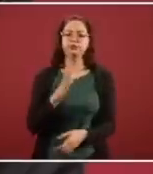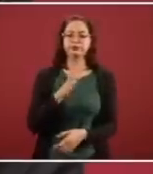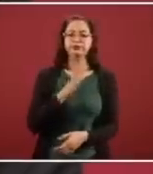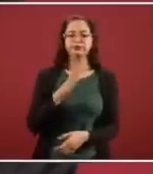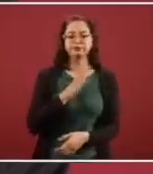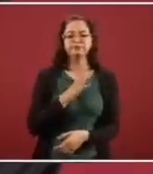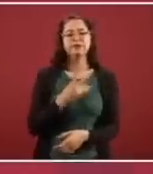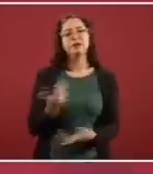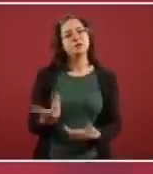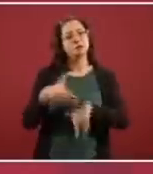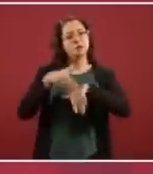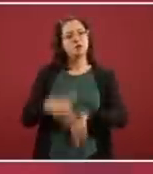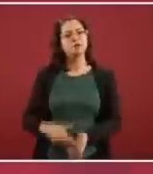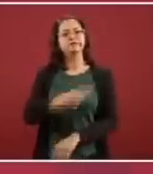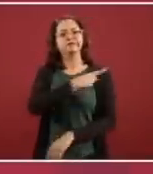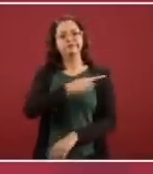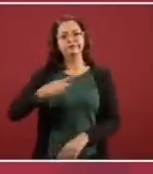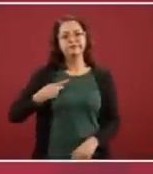que debe de respetarse.